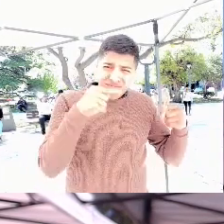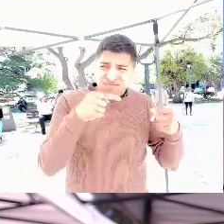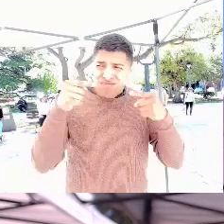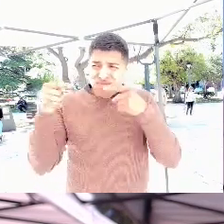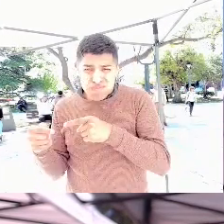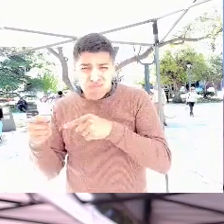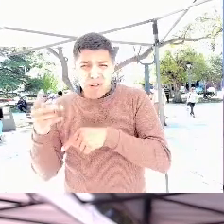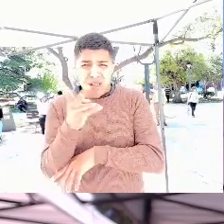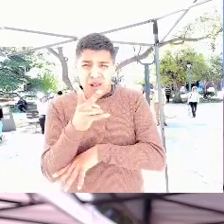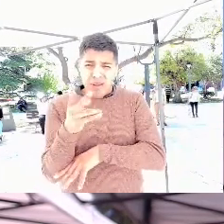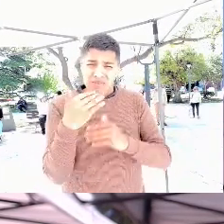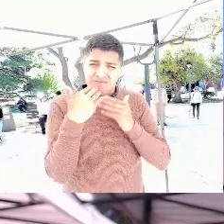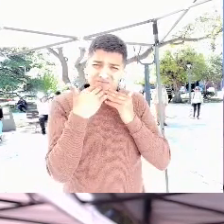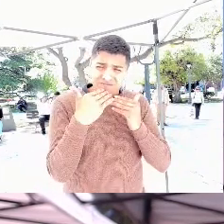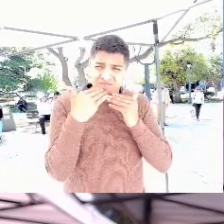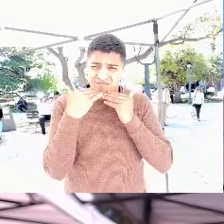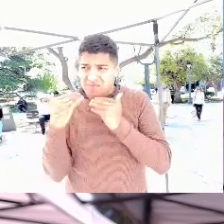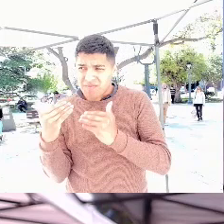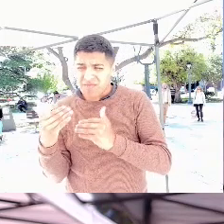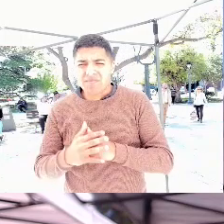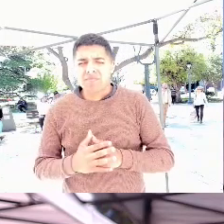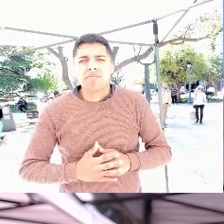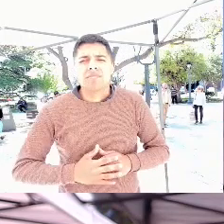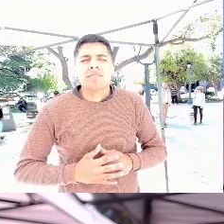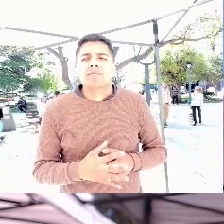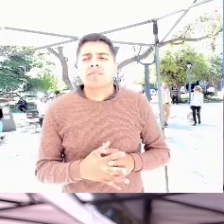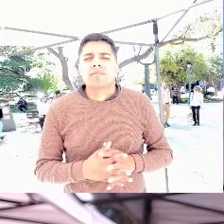áreas, sobre las presidencias que ellos llevan